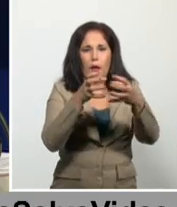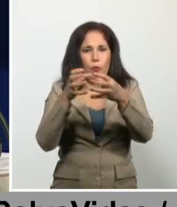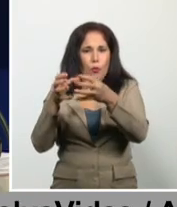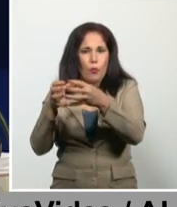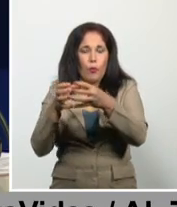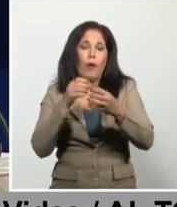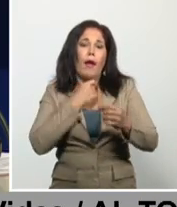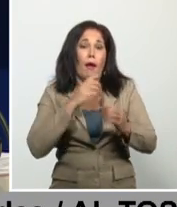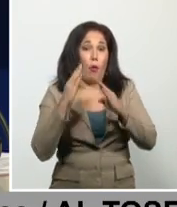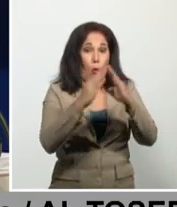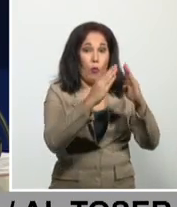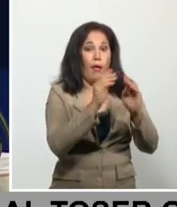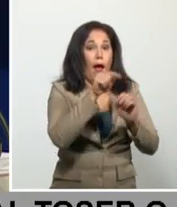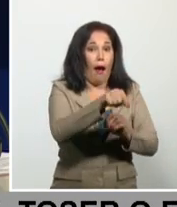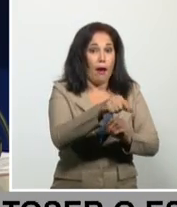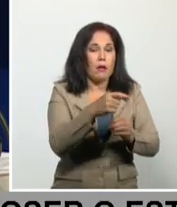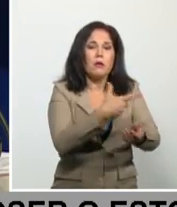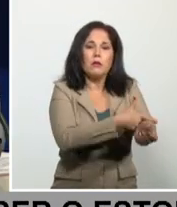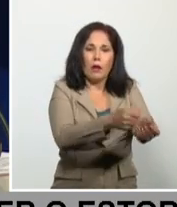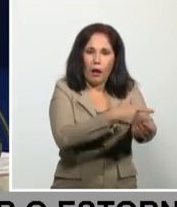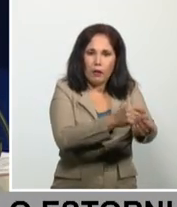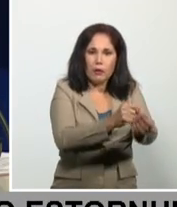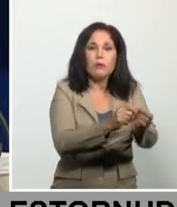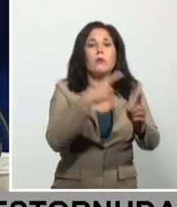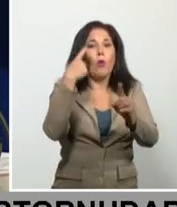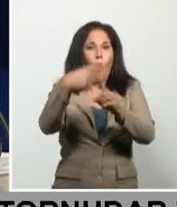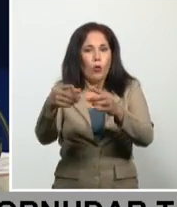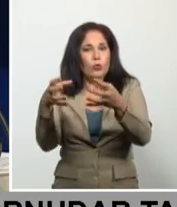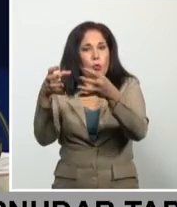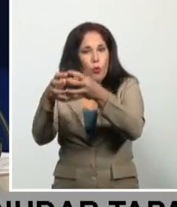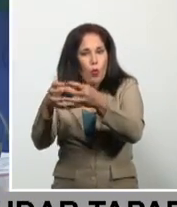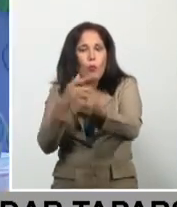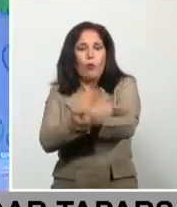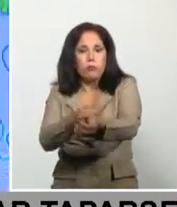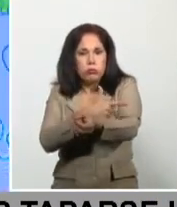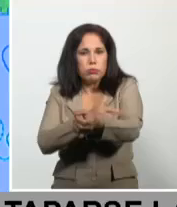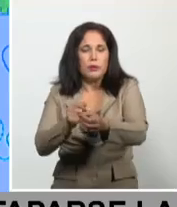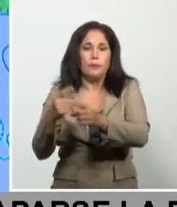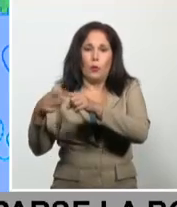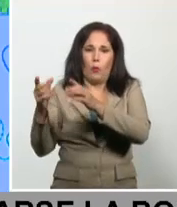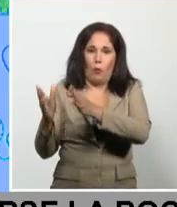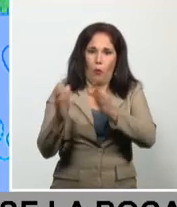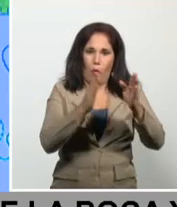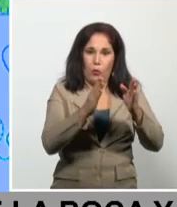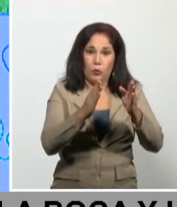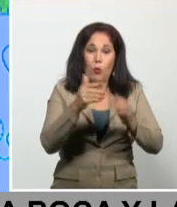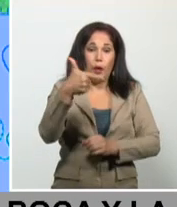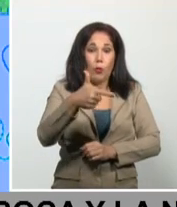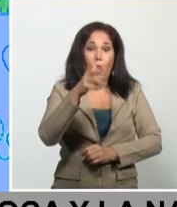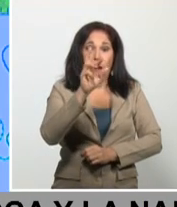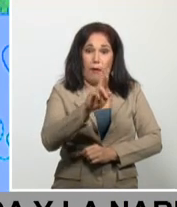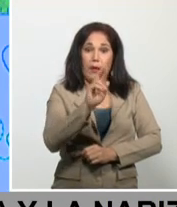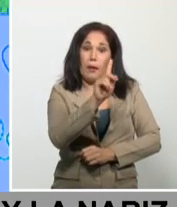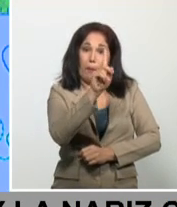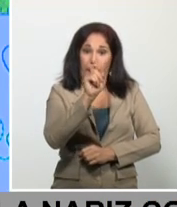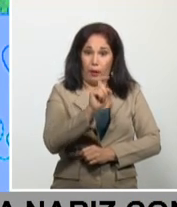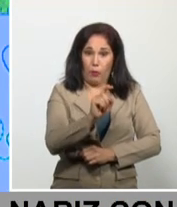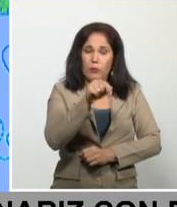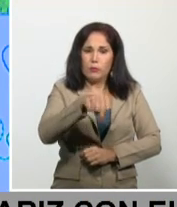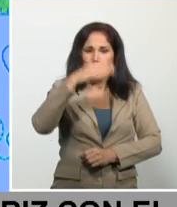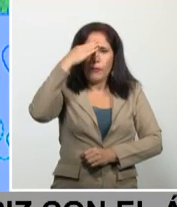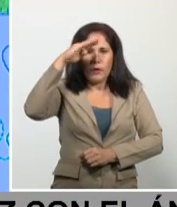población que no tienen síntomas, por lo que ha pasado en Cuba y en el mundo. Juventud Rebelde nos pregunta, primero, ¿existen en